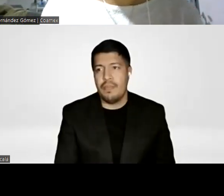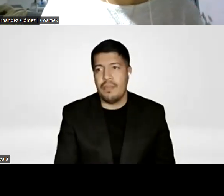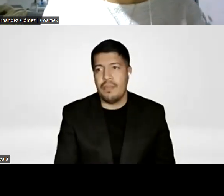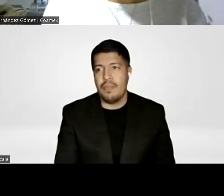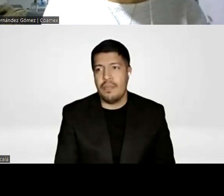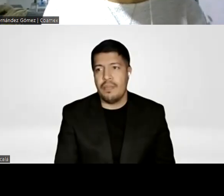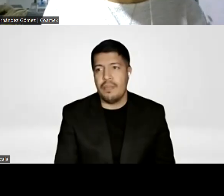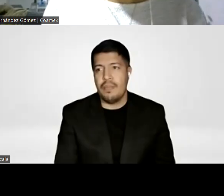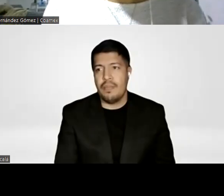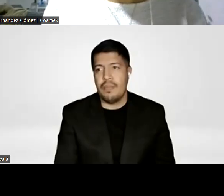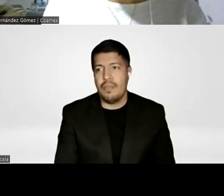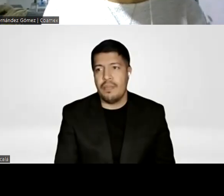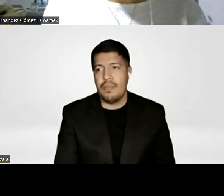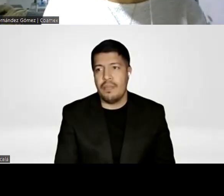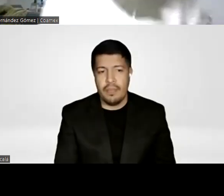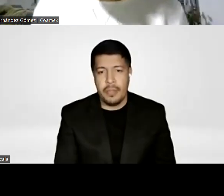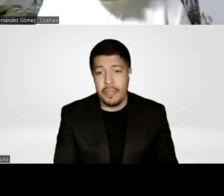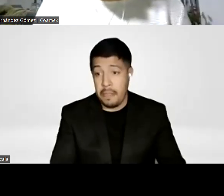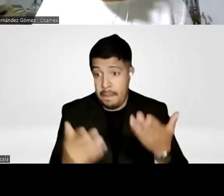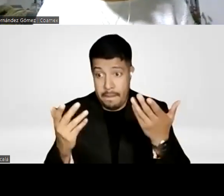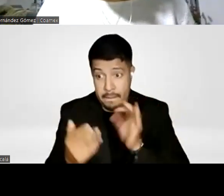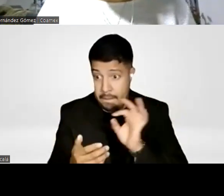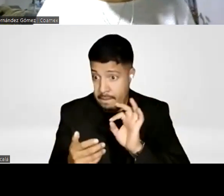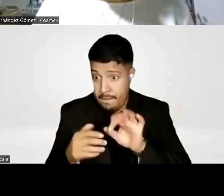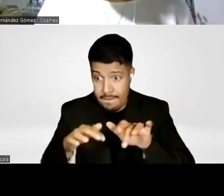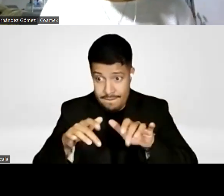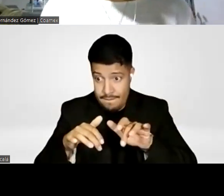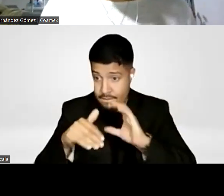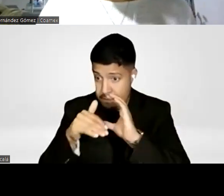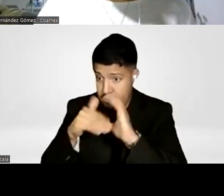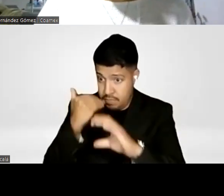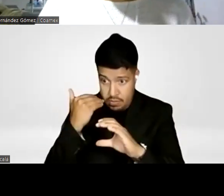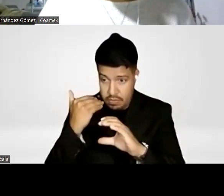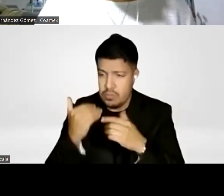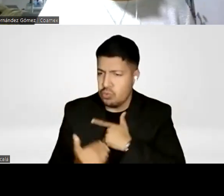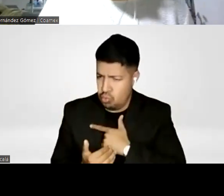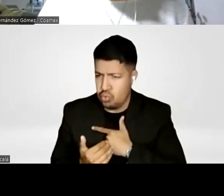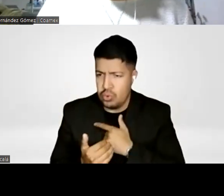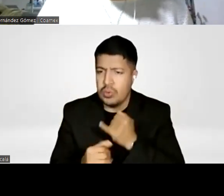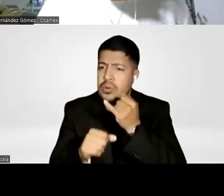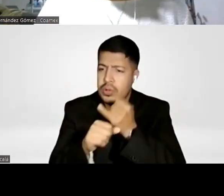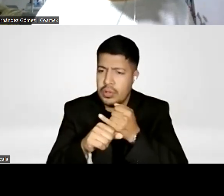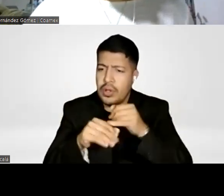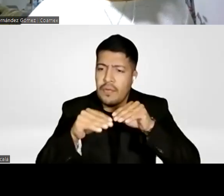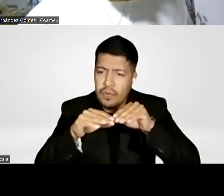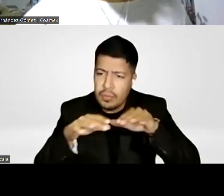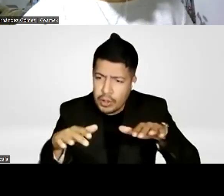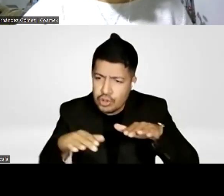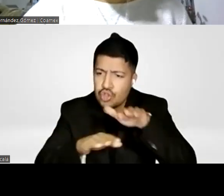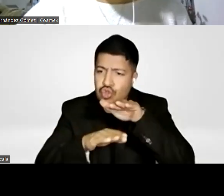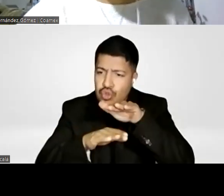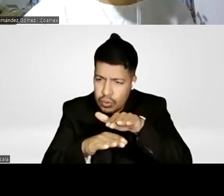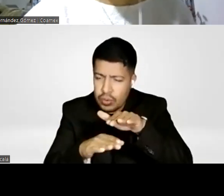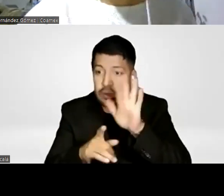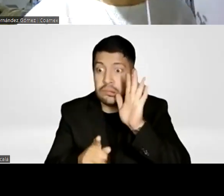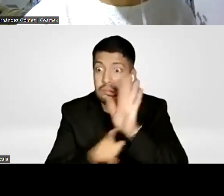Si me escribe, yo con mucho gusto le puedo hacer llegar información sobre signos de alarma tempranos, a lo mejor